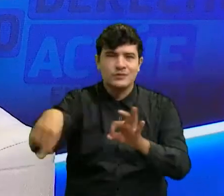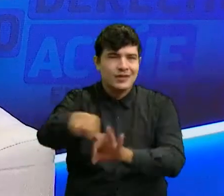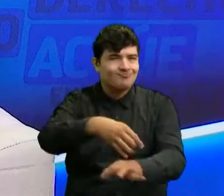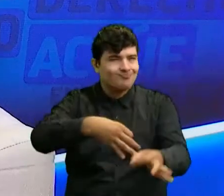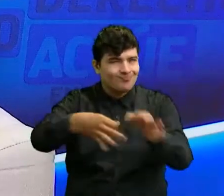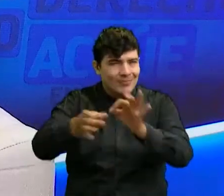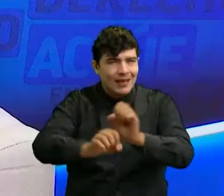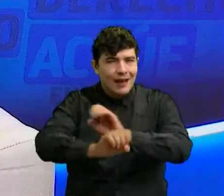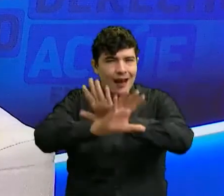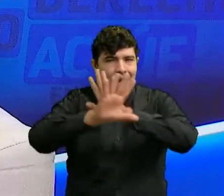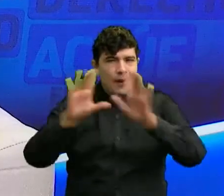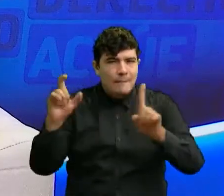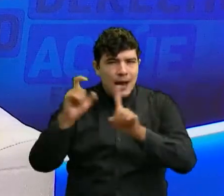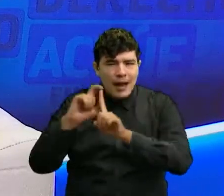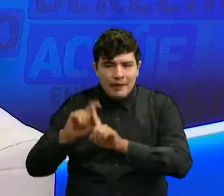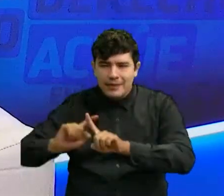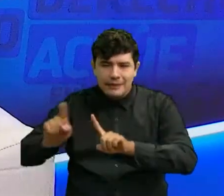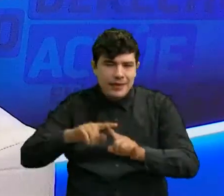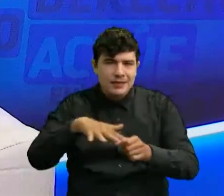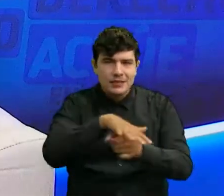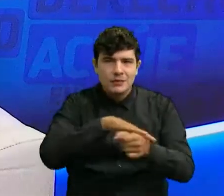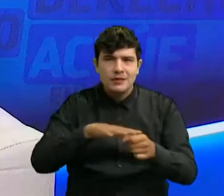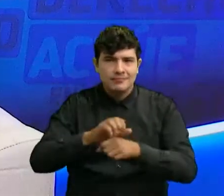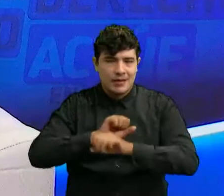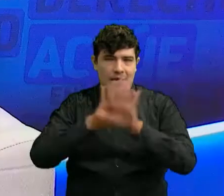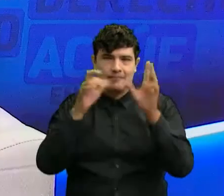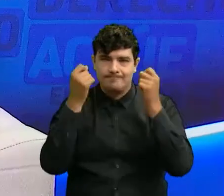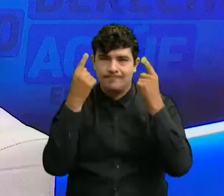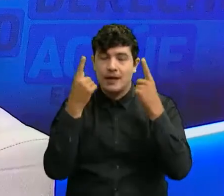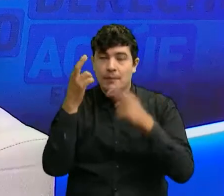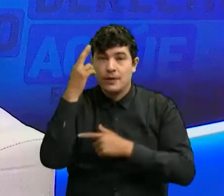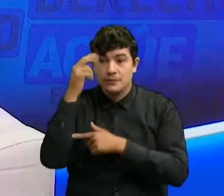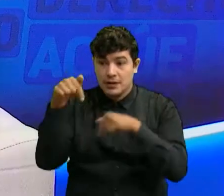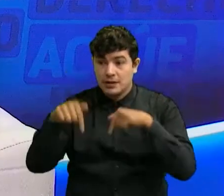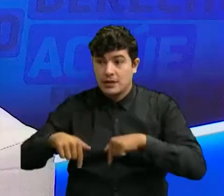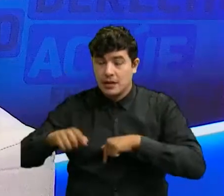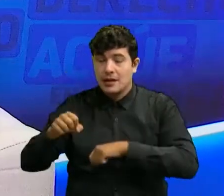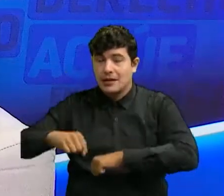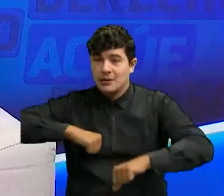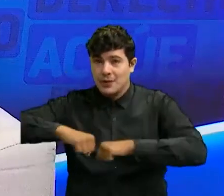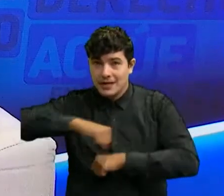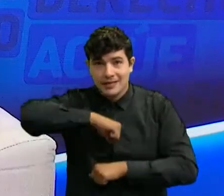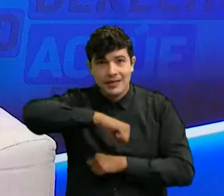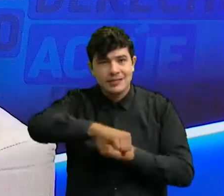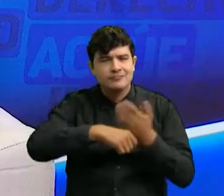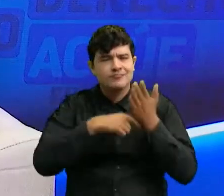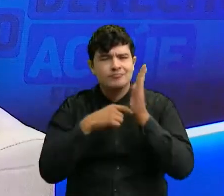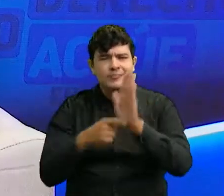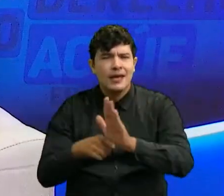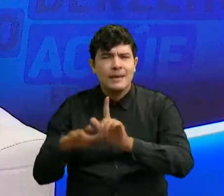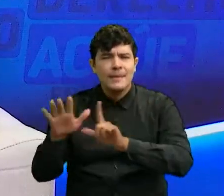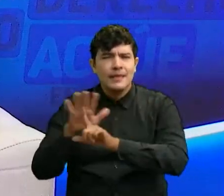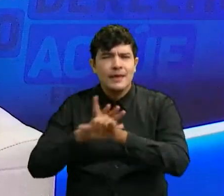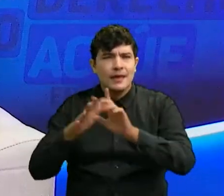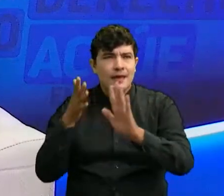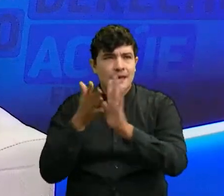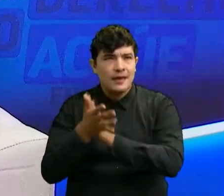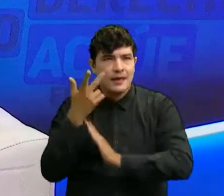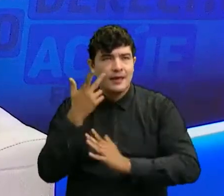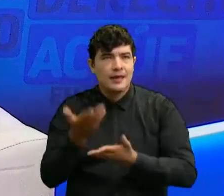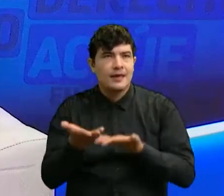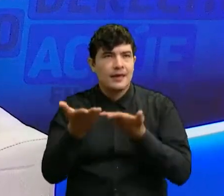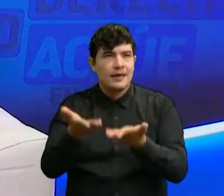de las palabras y situaciones que aquí le presentamos. Por eso en Actúen Derecho hoy hablamos acerca de estos términos